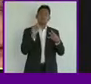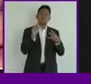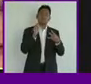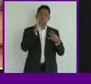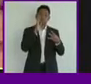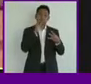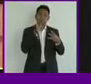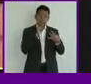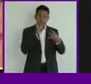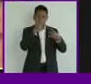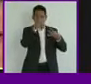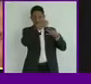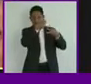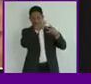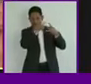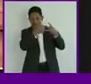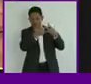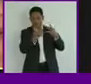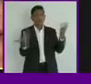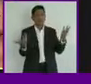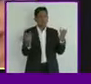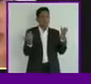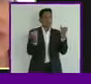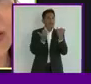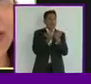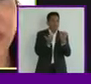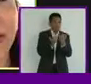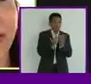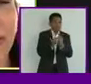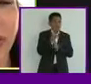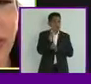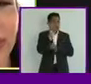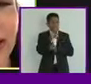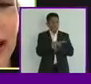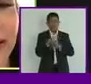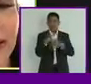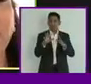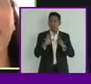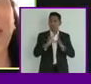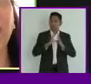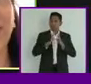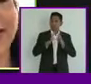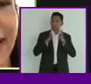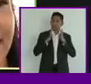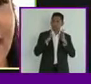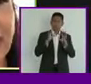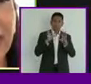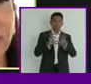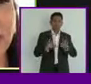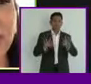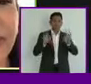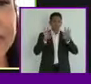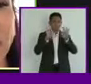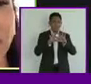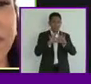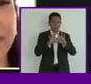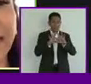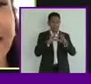es la ocasión ni es el caso. Pero cada temática estuvo muy bien resguardada y muy bien vigilada, incluso diría yo blindada, por